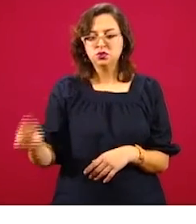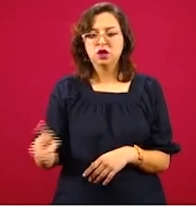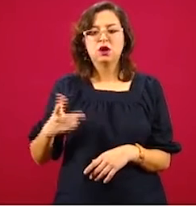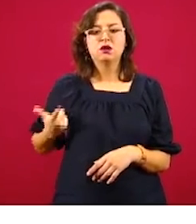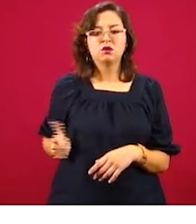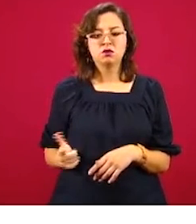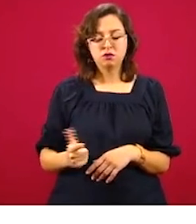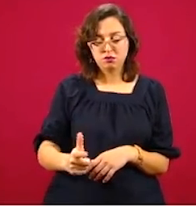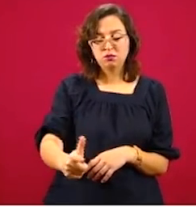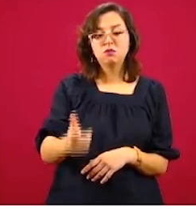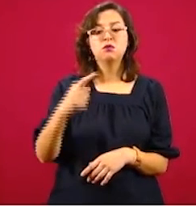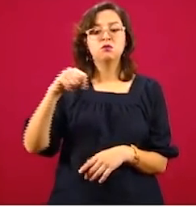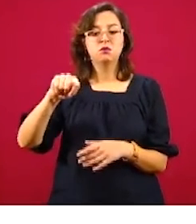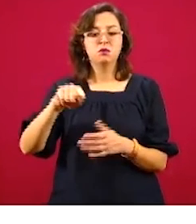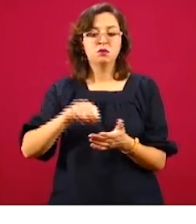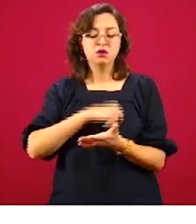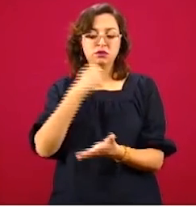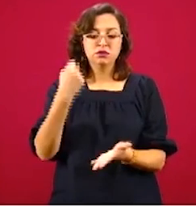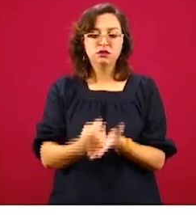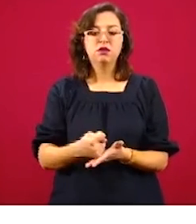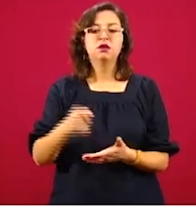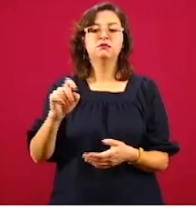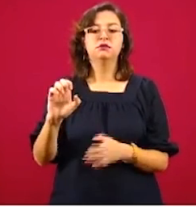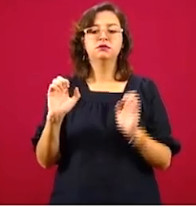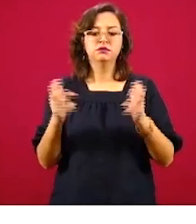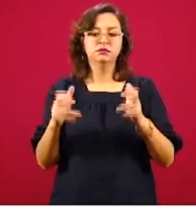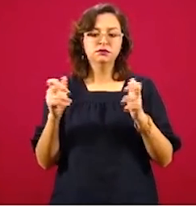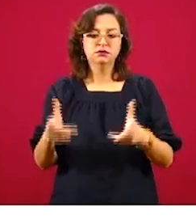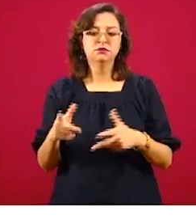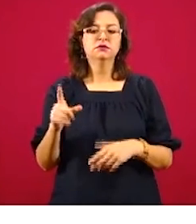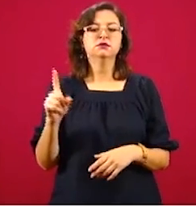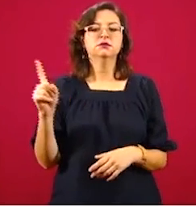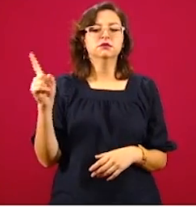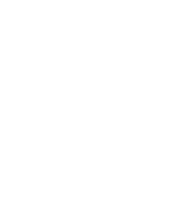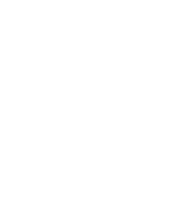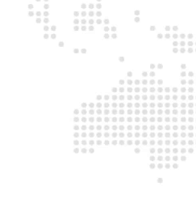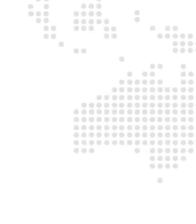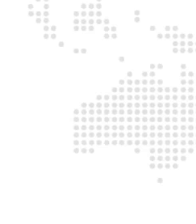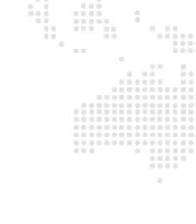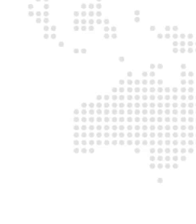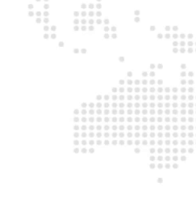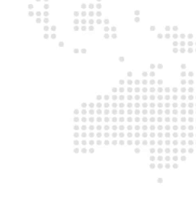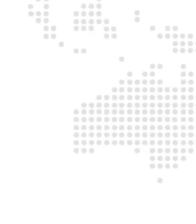un número bajo en ese tamaulipas chiapas zacatecas chihuahua